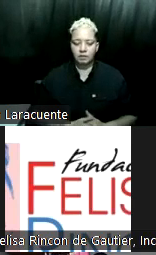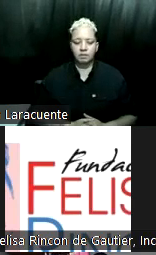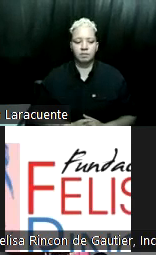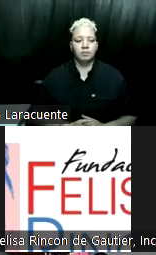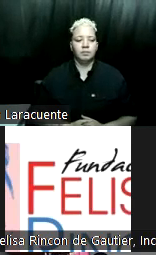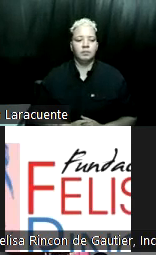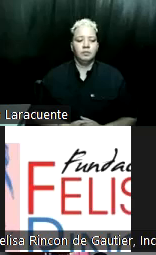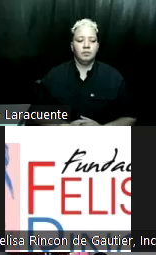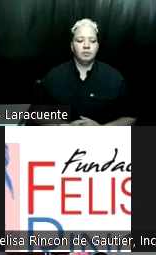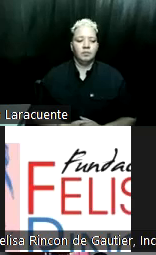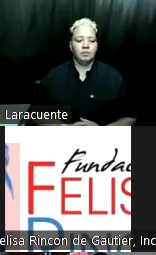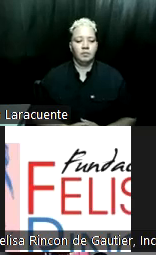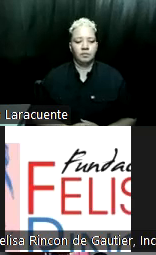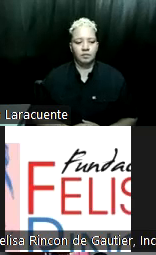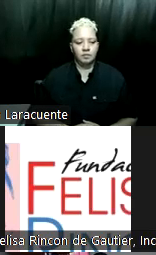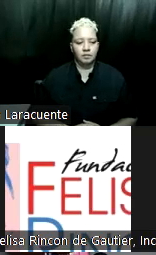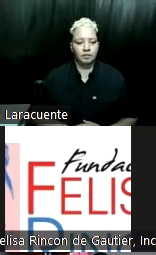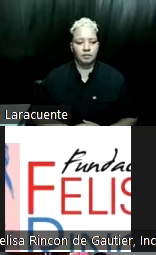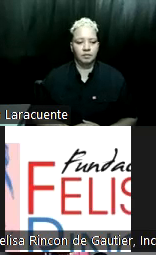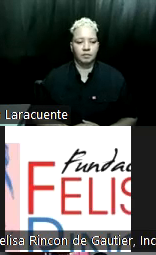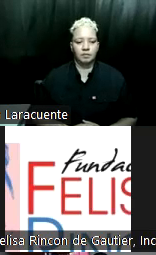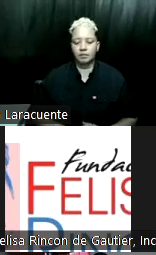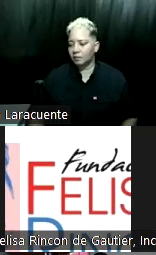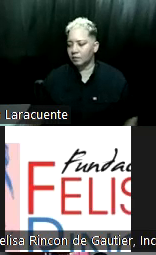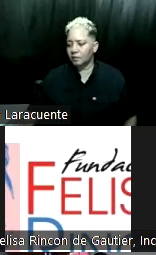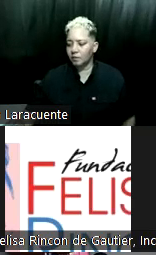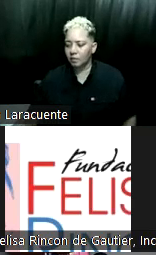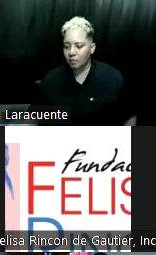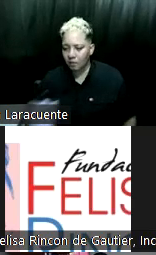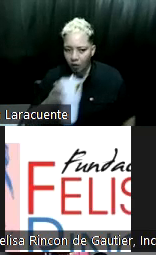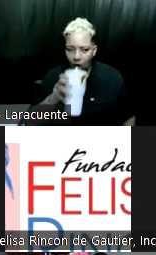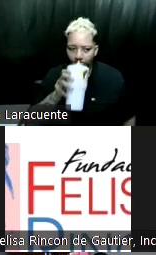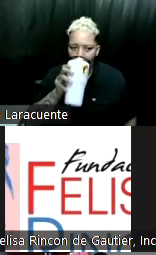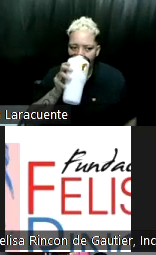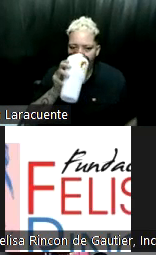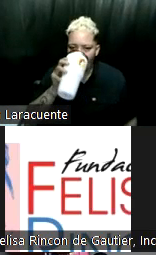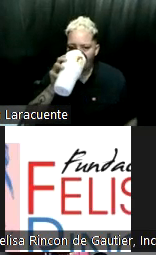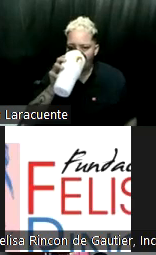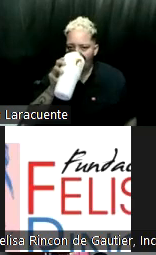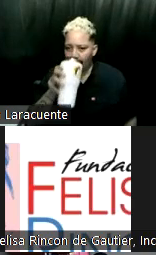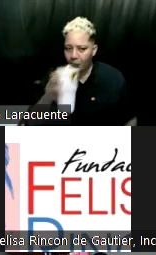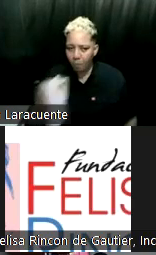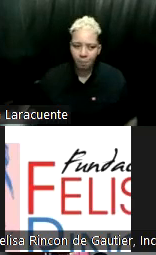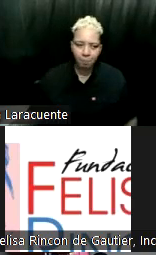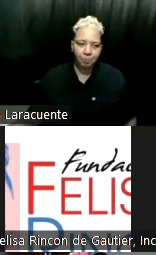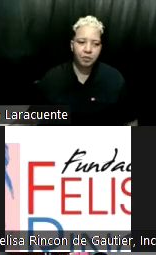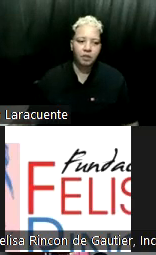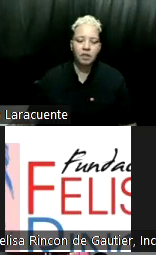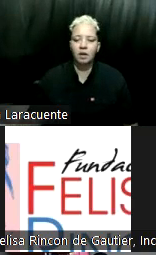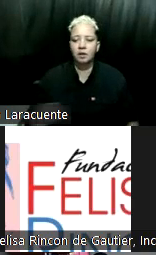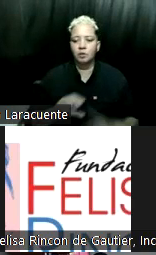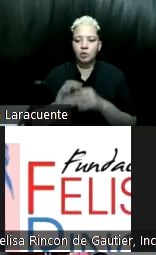Hablando un poco entonces de la Unión Soviética, Sergei Belov,